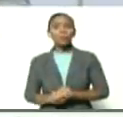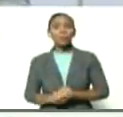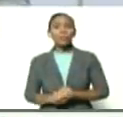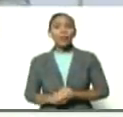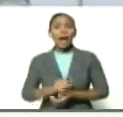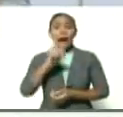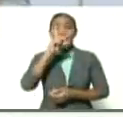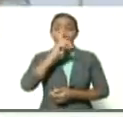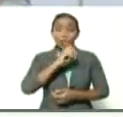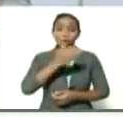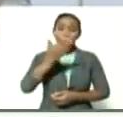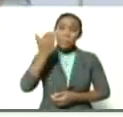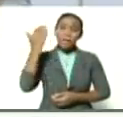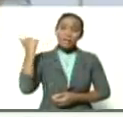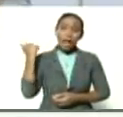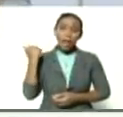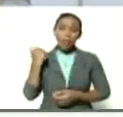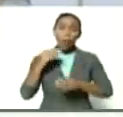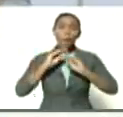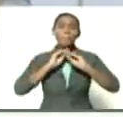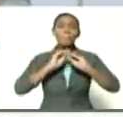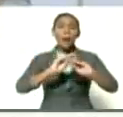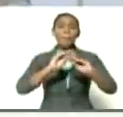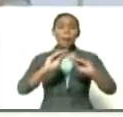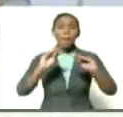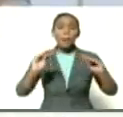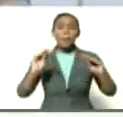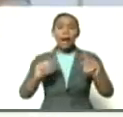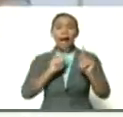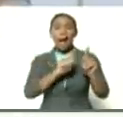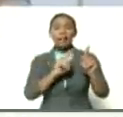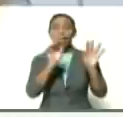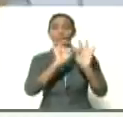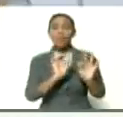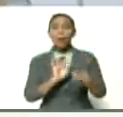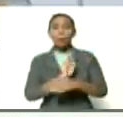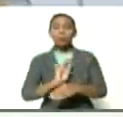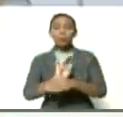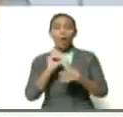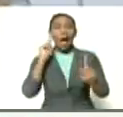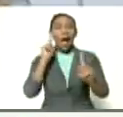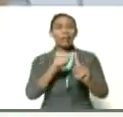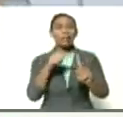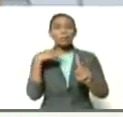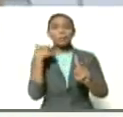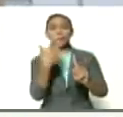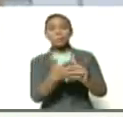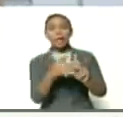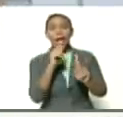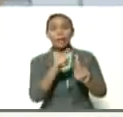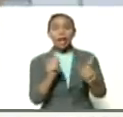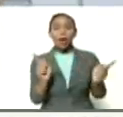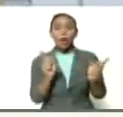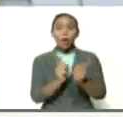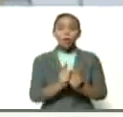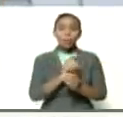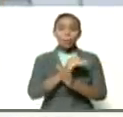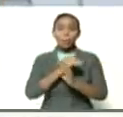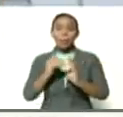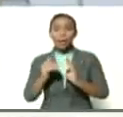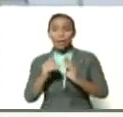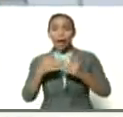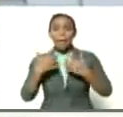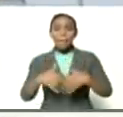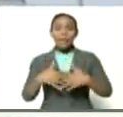pasado habíamos anunciado este tipo de protección hacia las pymes, las pequeñas y las medianas